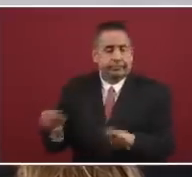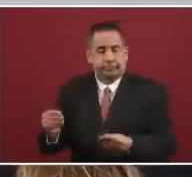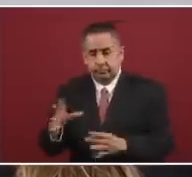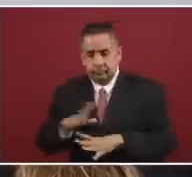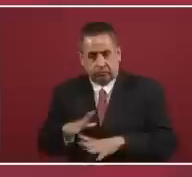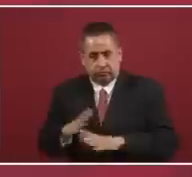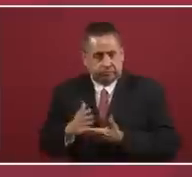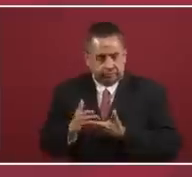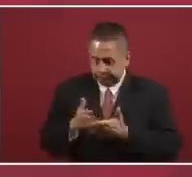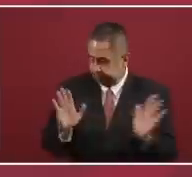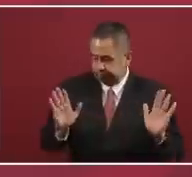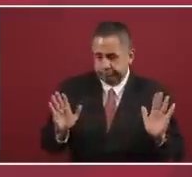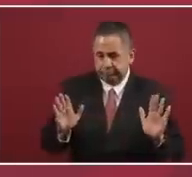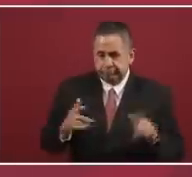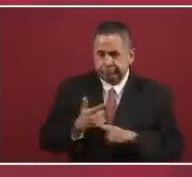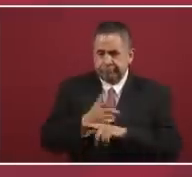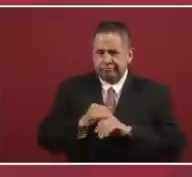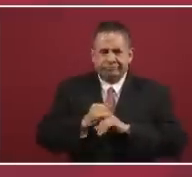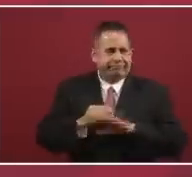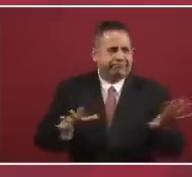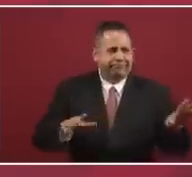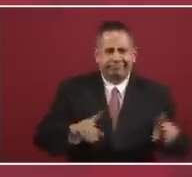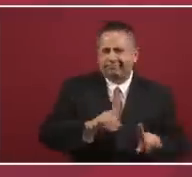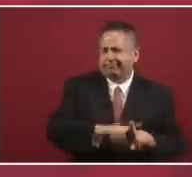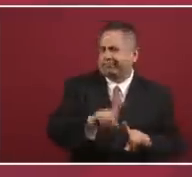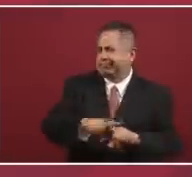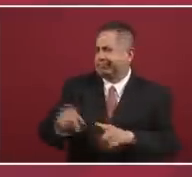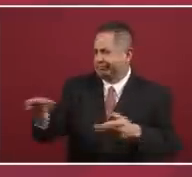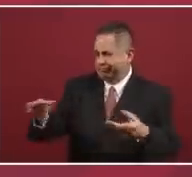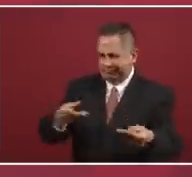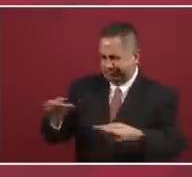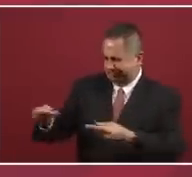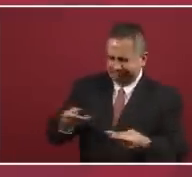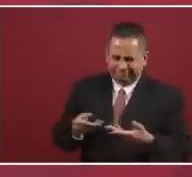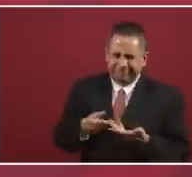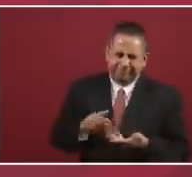ahora tengo información